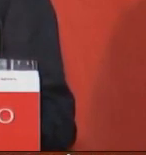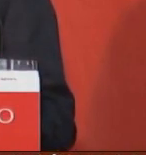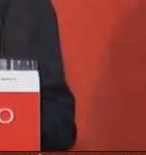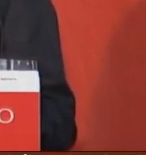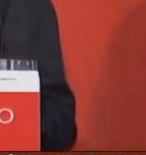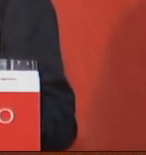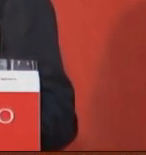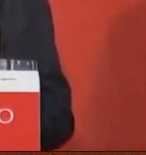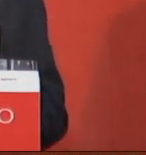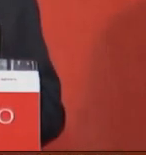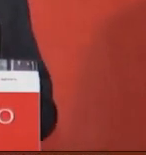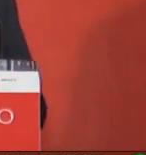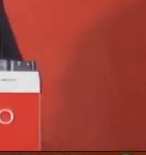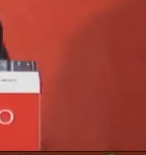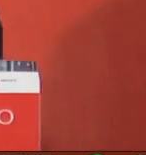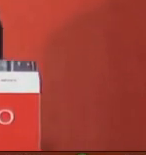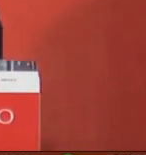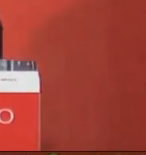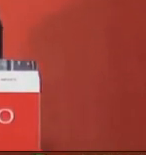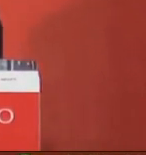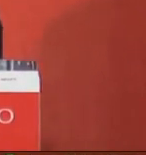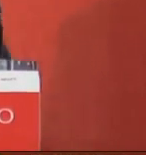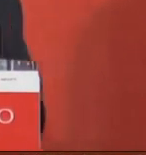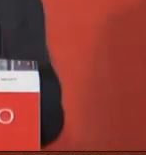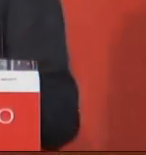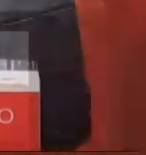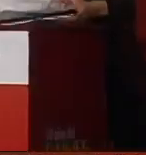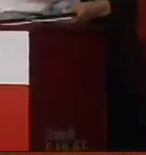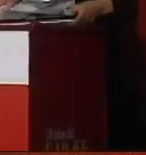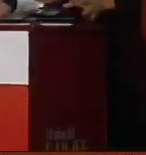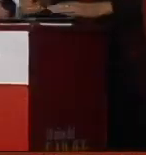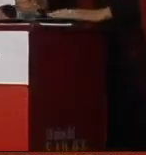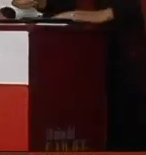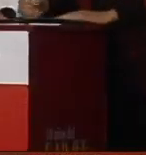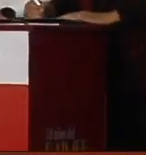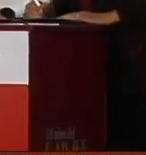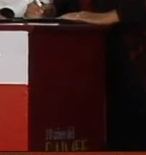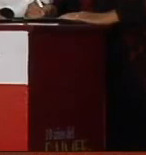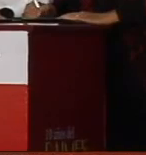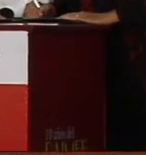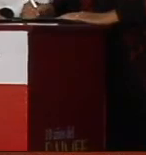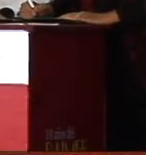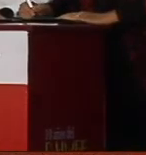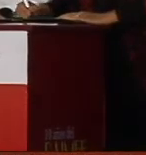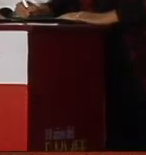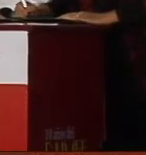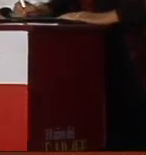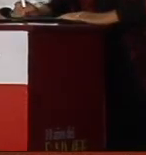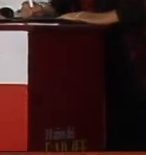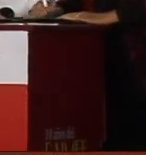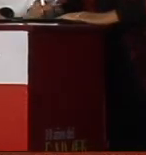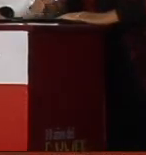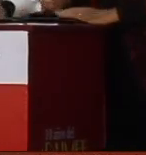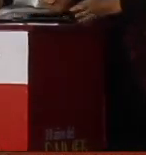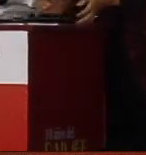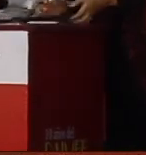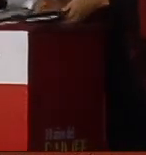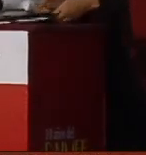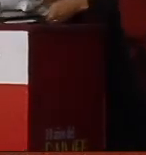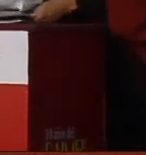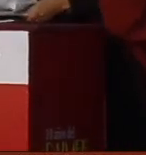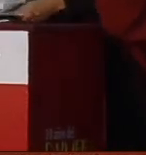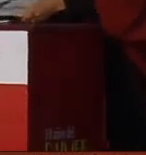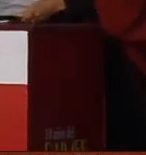feministas. Trabajamos en favor de las mujeres. al participar en la clausura del Foro Sociedad y